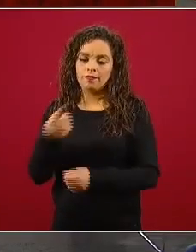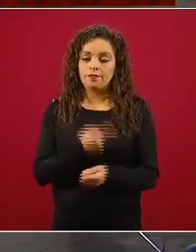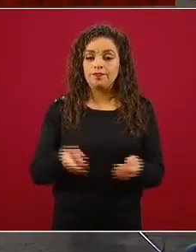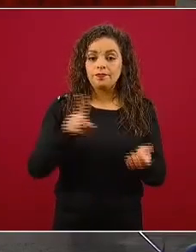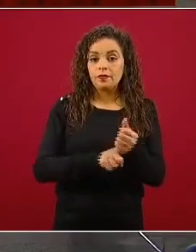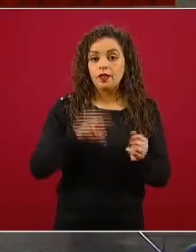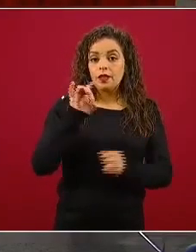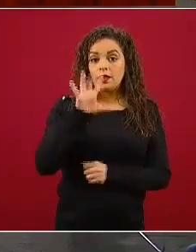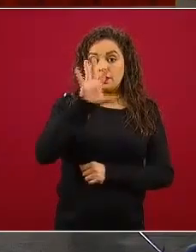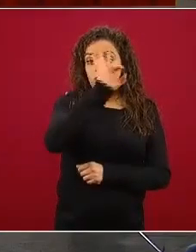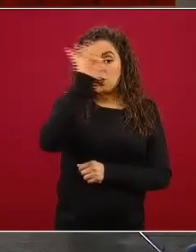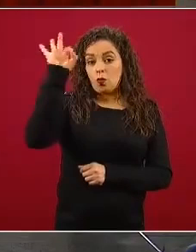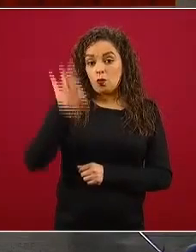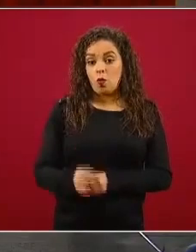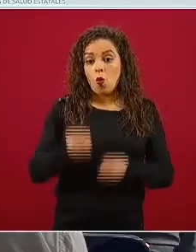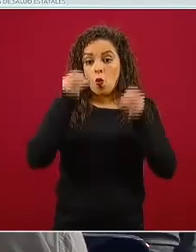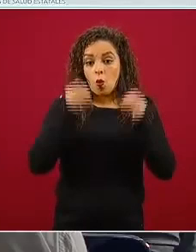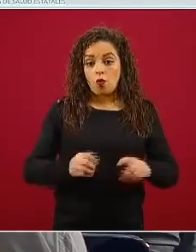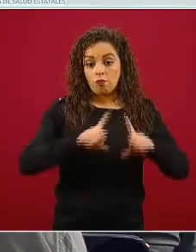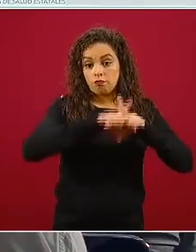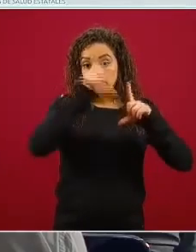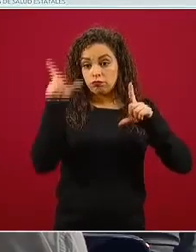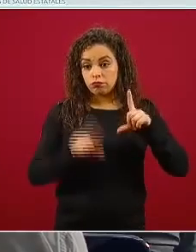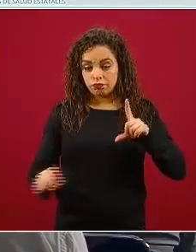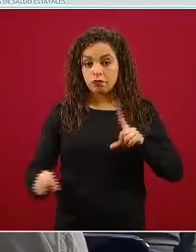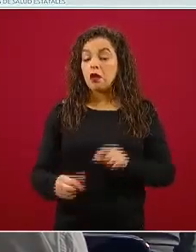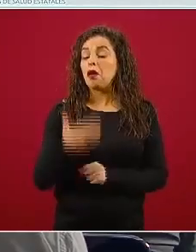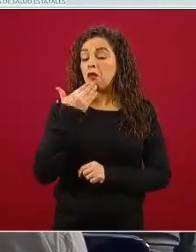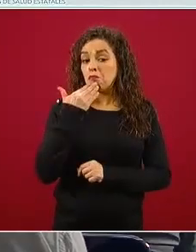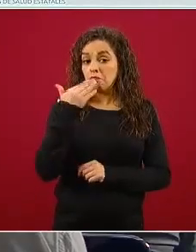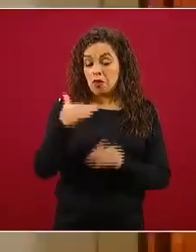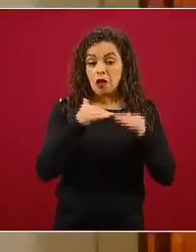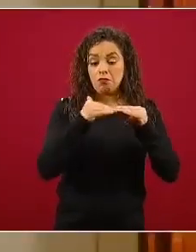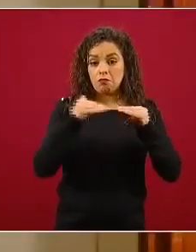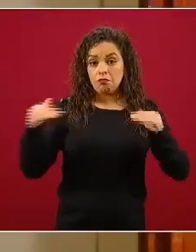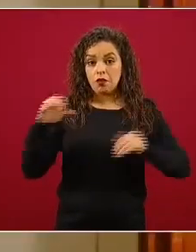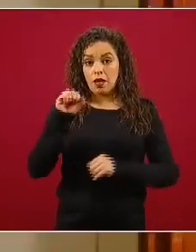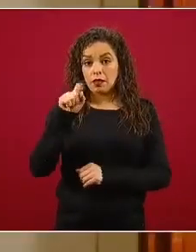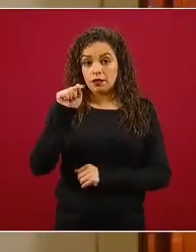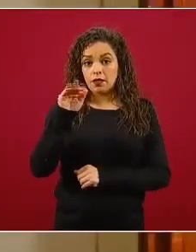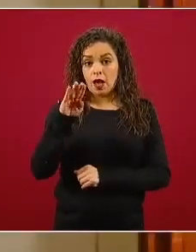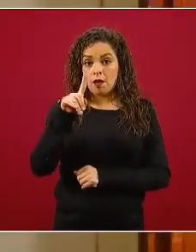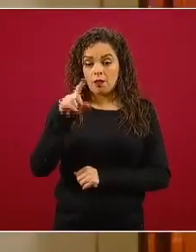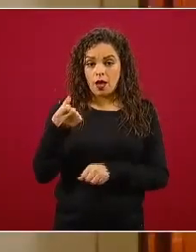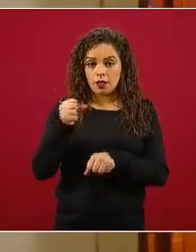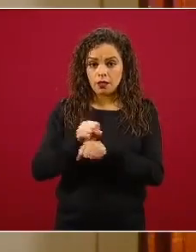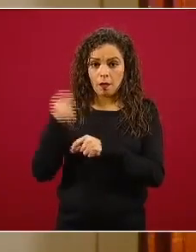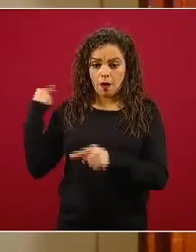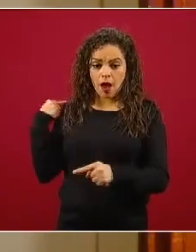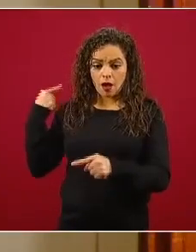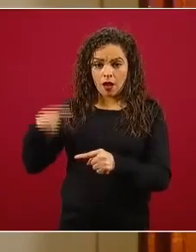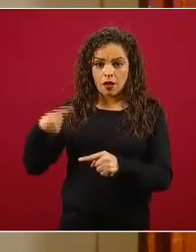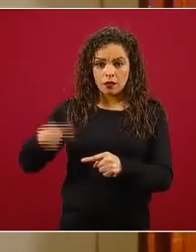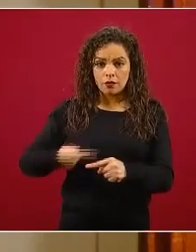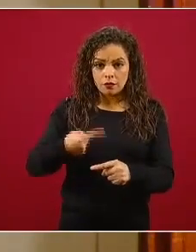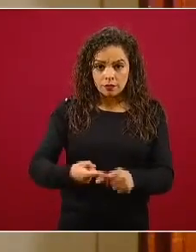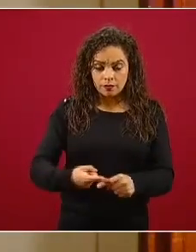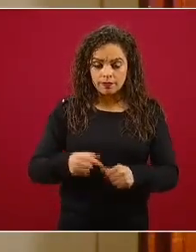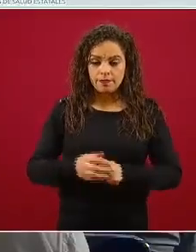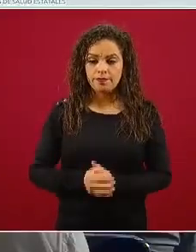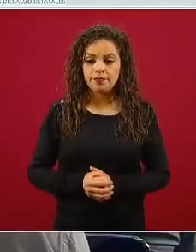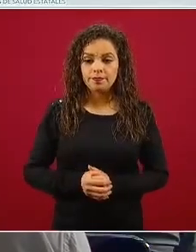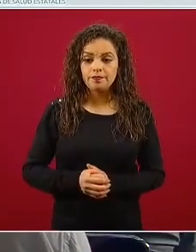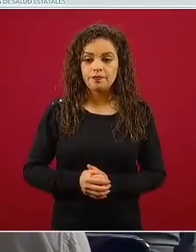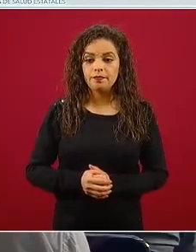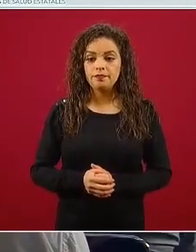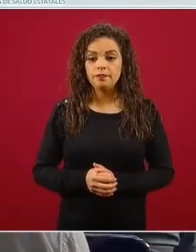35% la ocupación nacional, es un porcentaje también que se ha mantenido bastante estable en las últimas semanas, y vemos los estados que en su momento